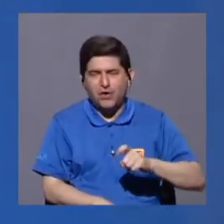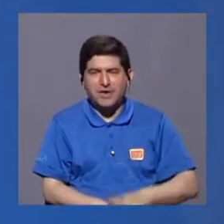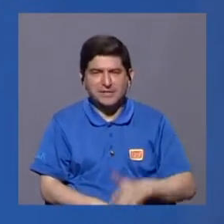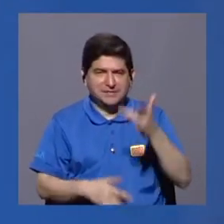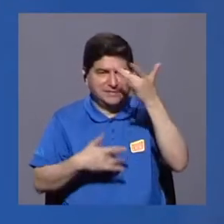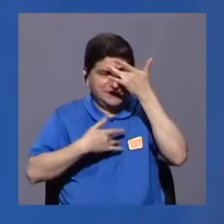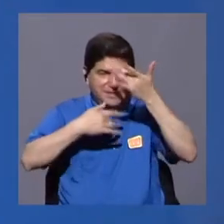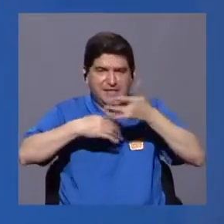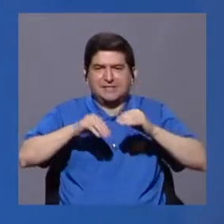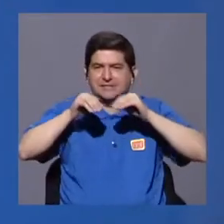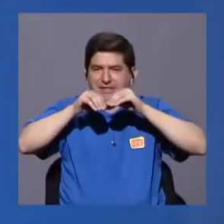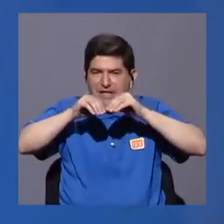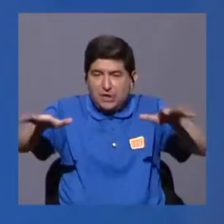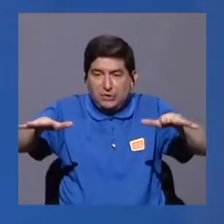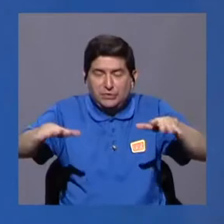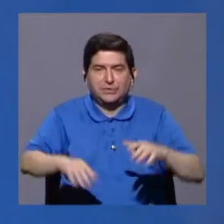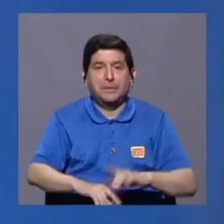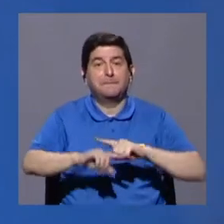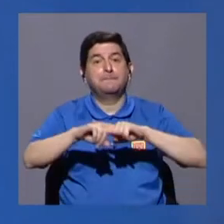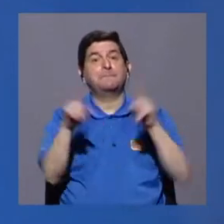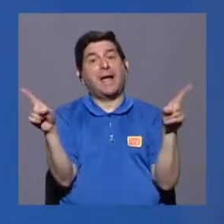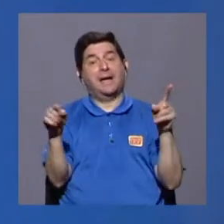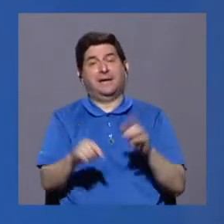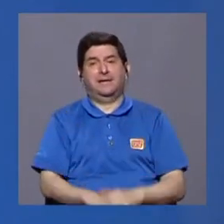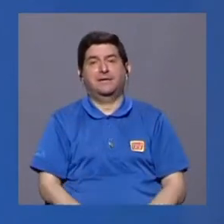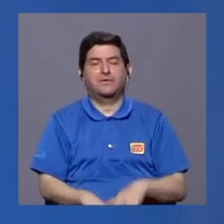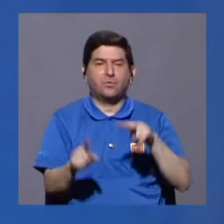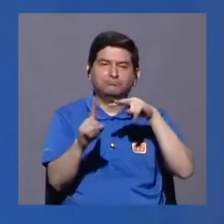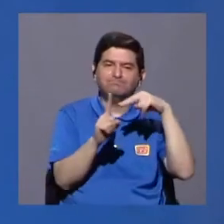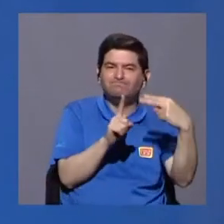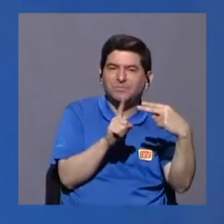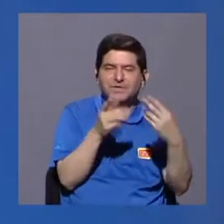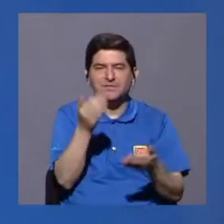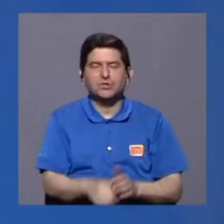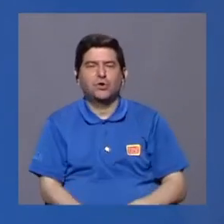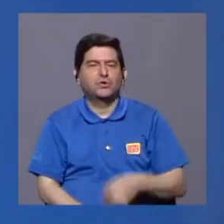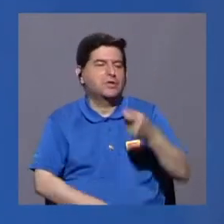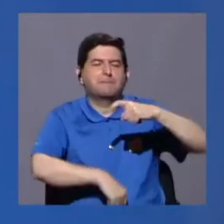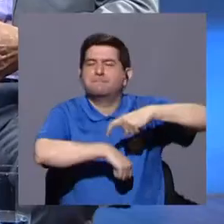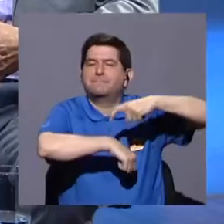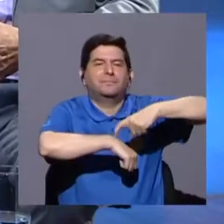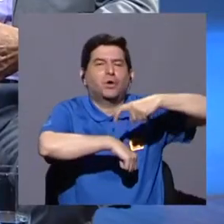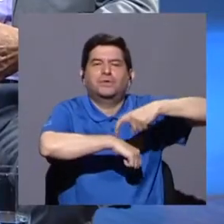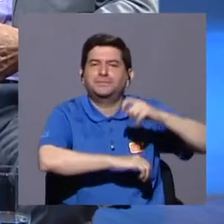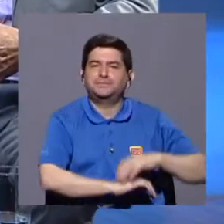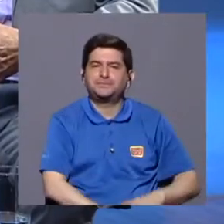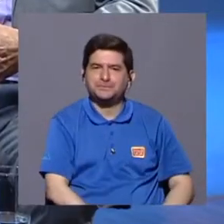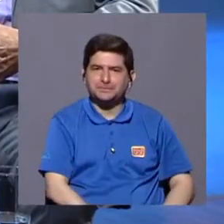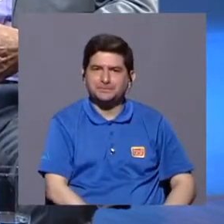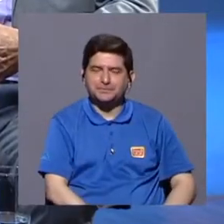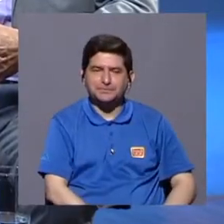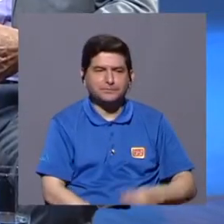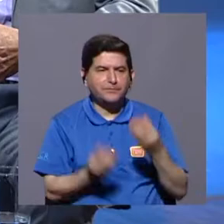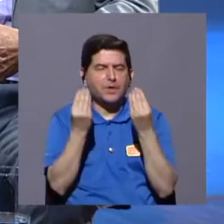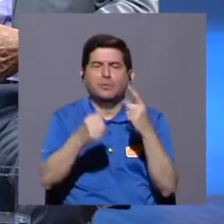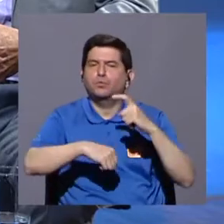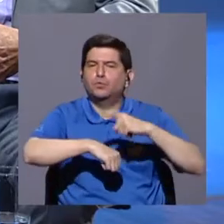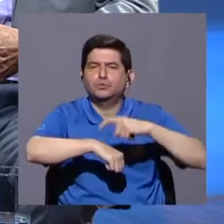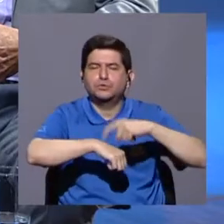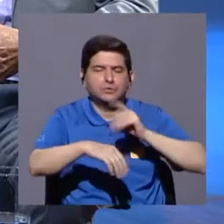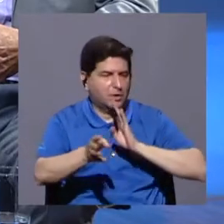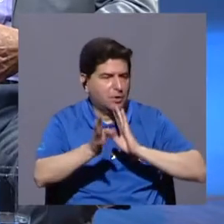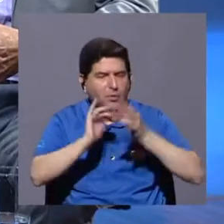por así decirlo pero además es como con una visión cortoplacista verdad durante mucho tiempo se ha